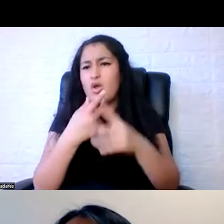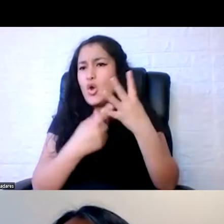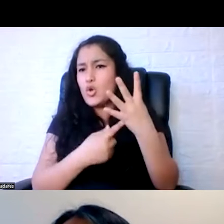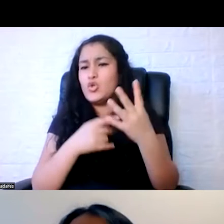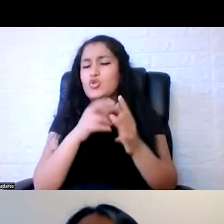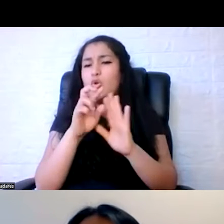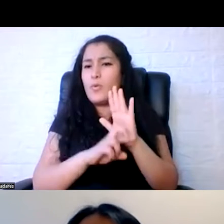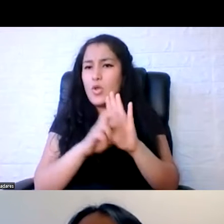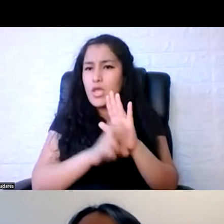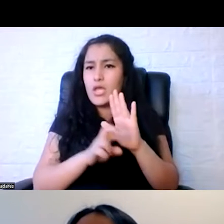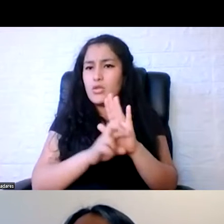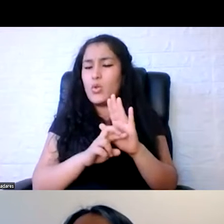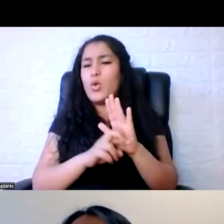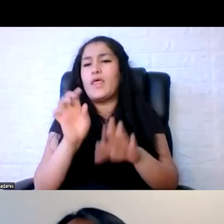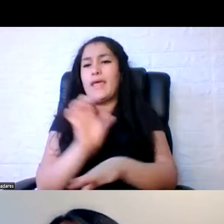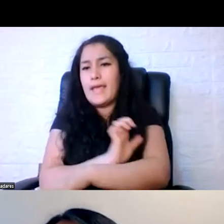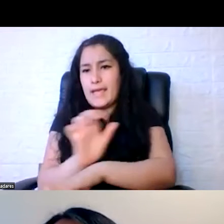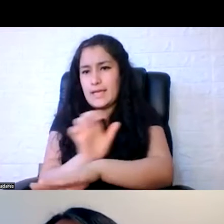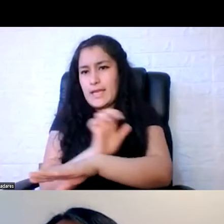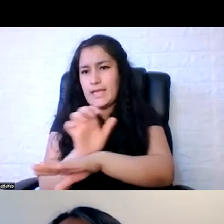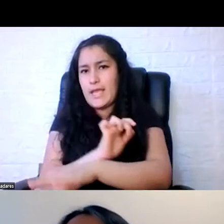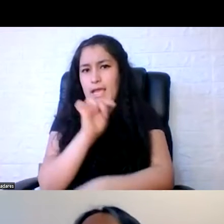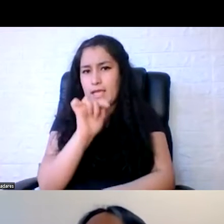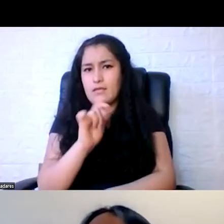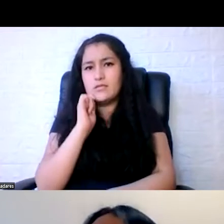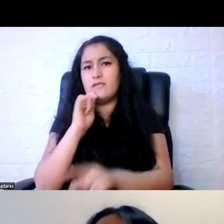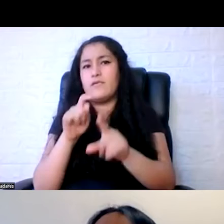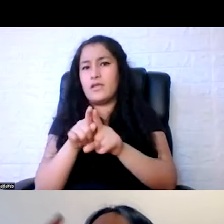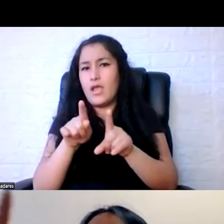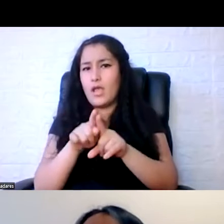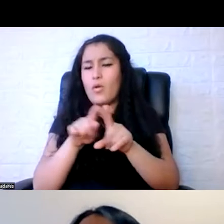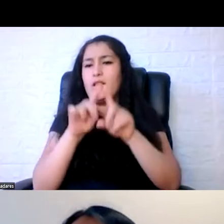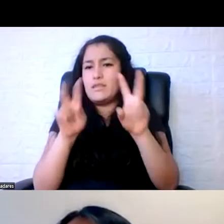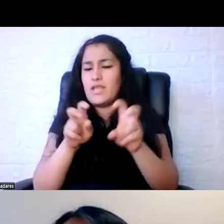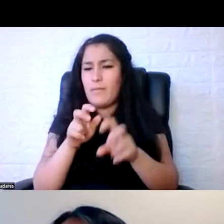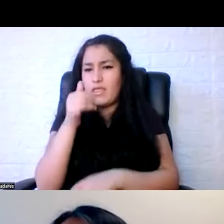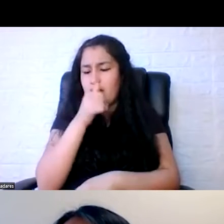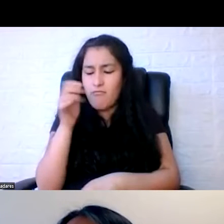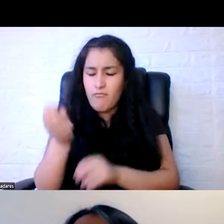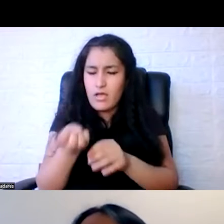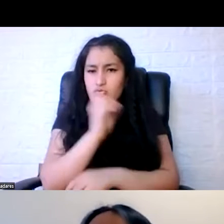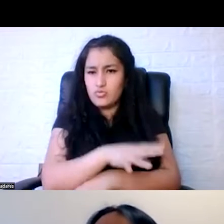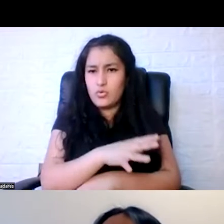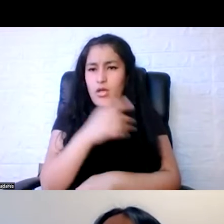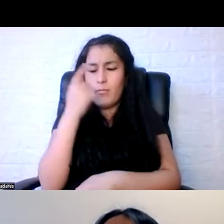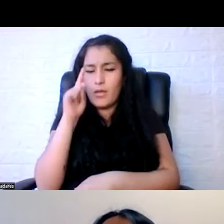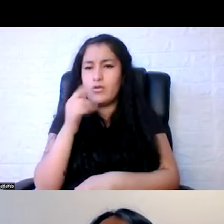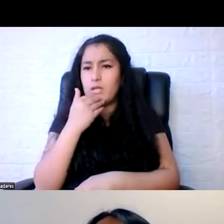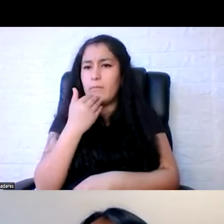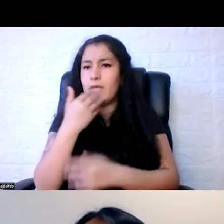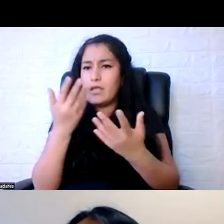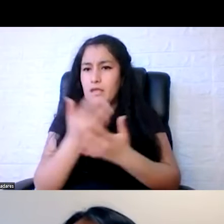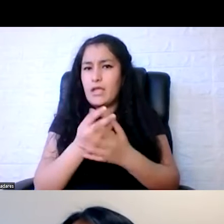proyectos energéticos, y este, ¿no?, que es una planta de incineración para residuos, pero que finalmente se destina esa incineración